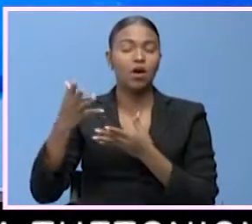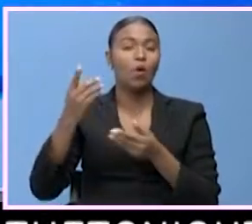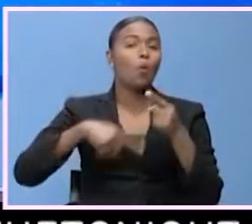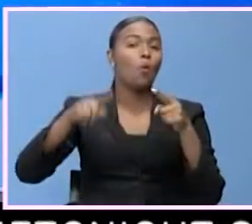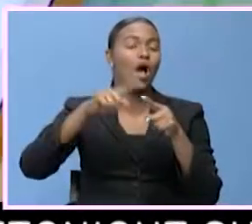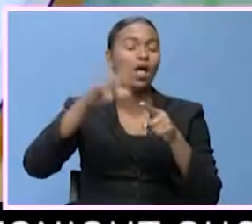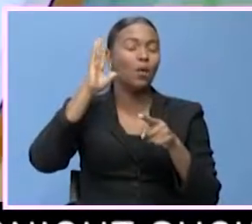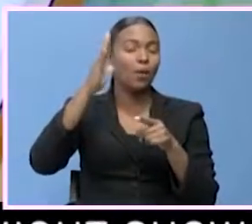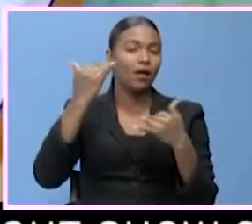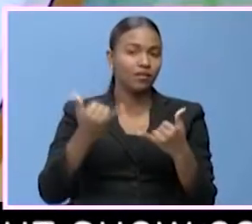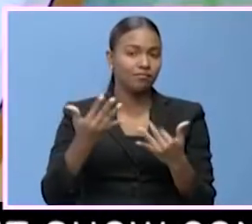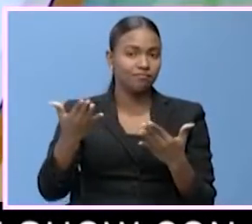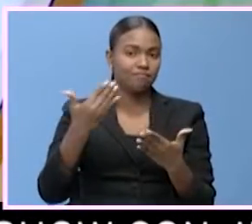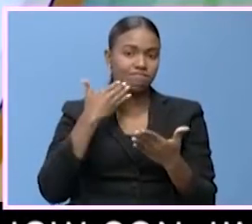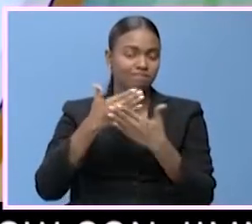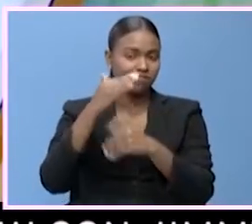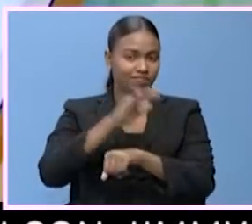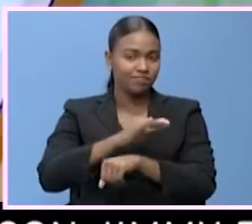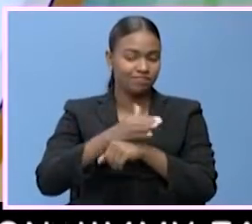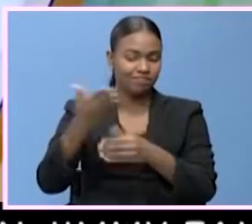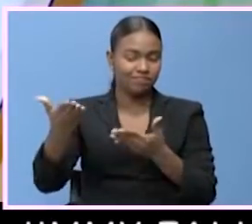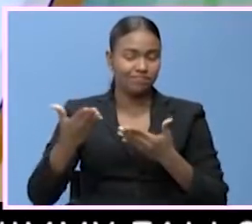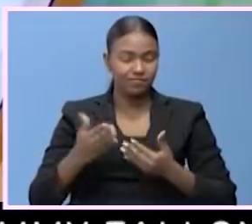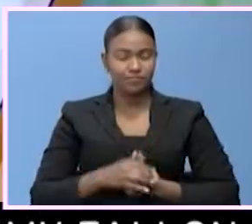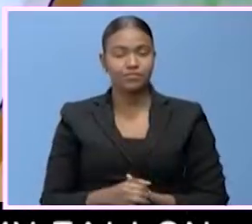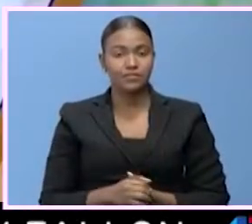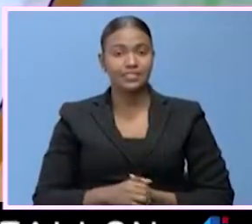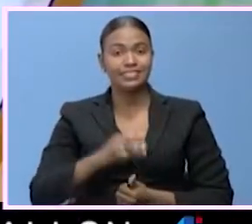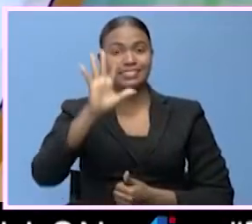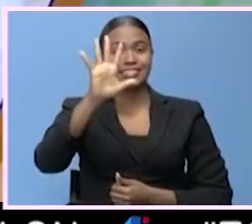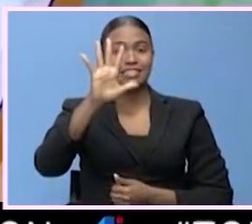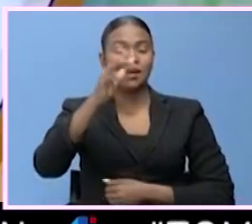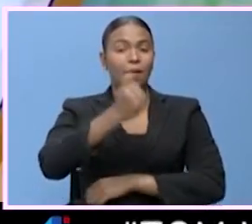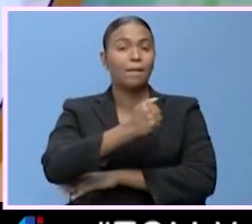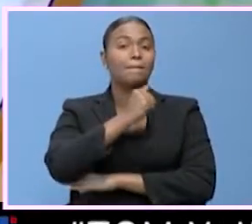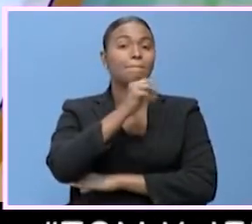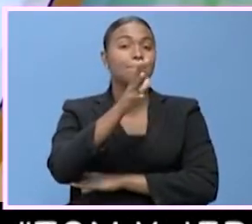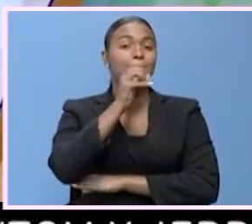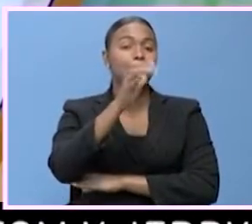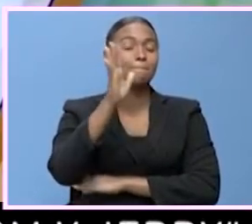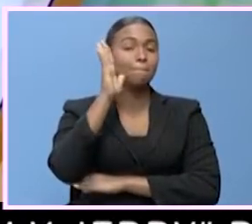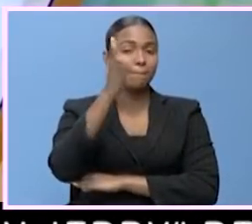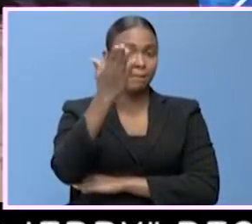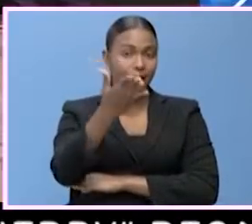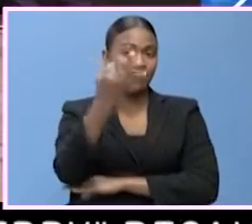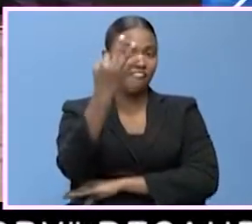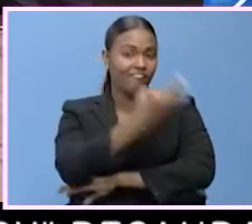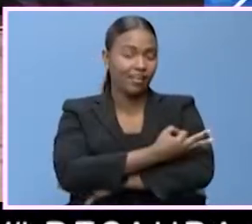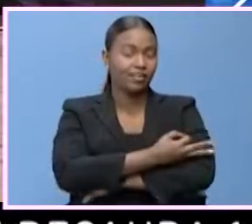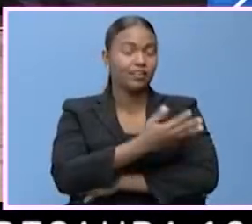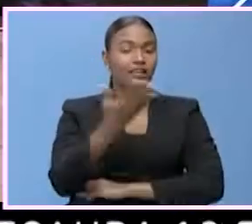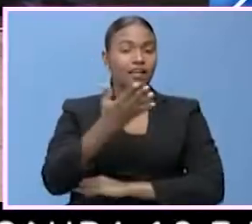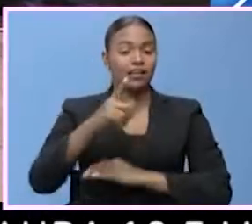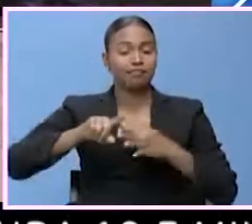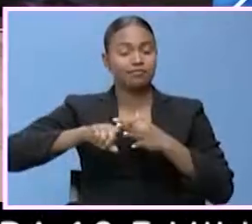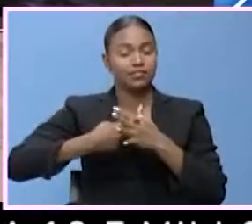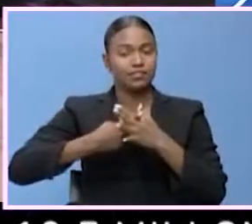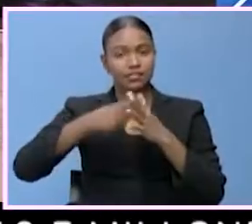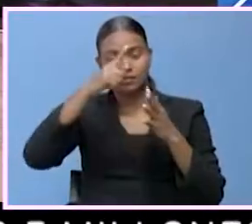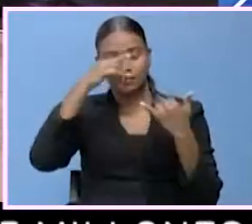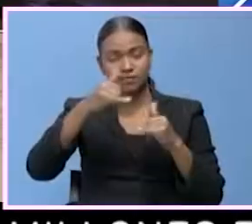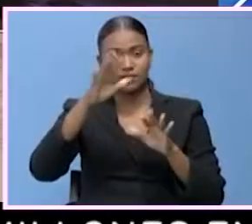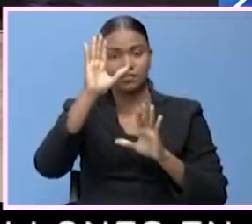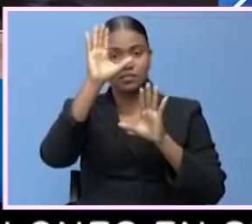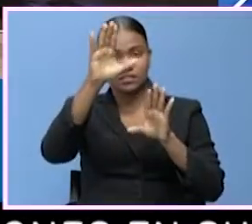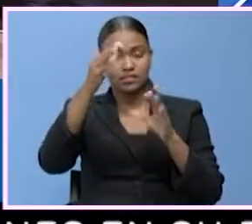cuándo será. Bienvenido, buenas noches, Marco. Muy buenas noches, Lina. 5 de mayo es la fecha, anótenla. 5 de mayo es la fecha del inicio del torneo